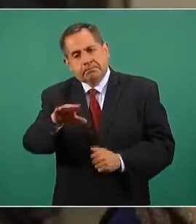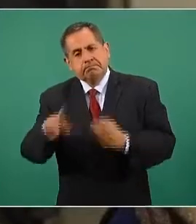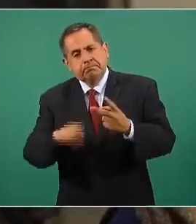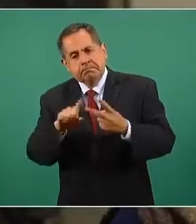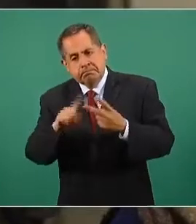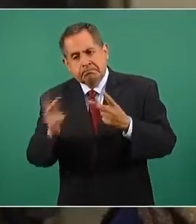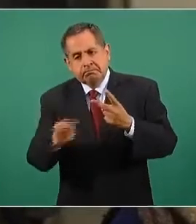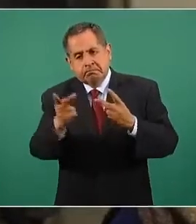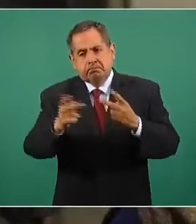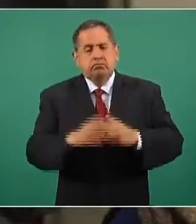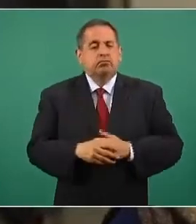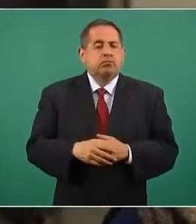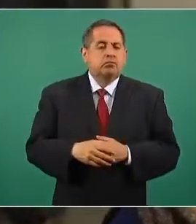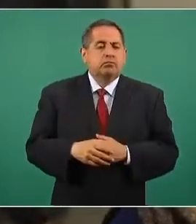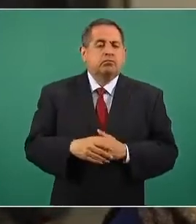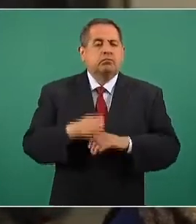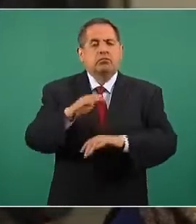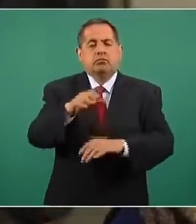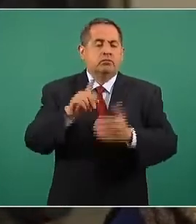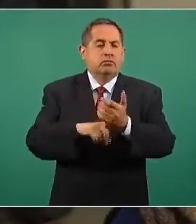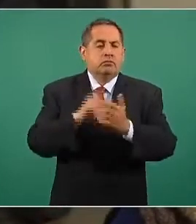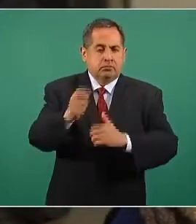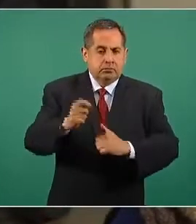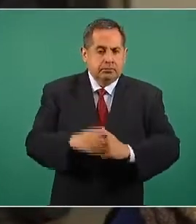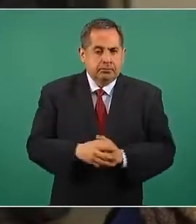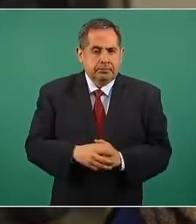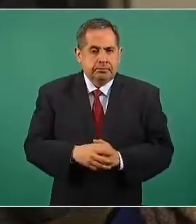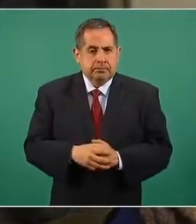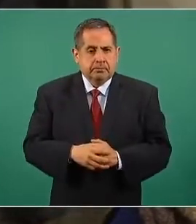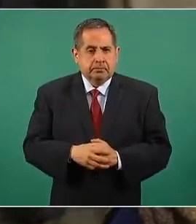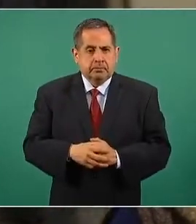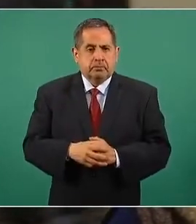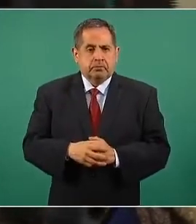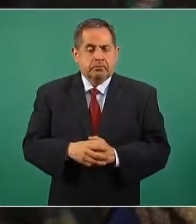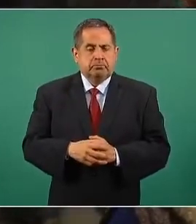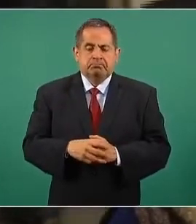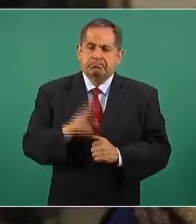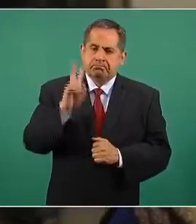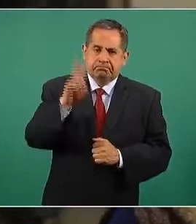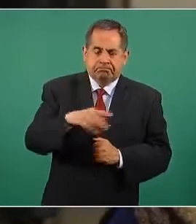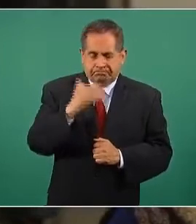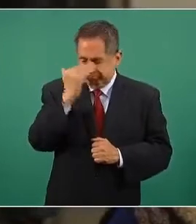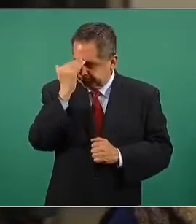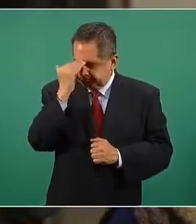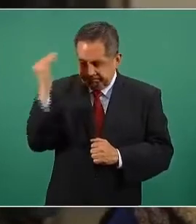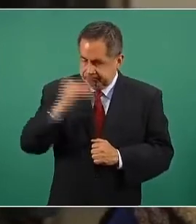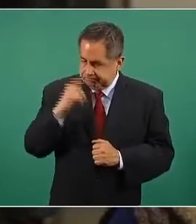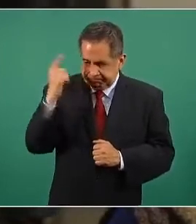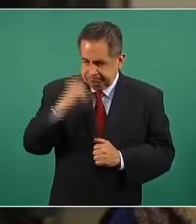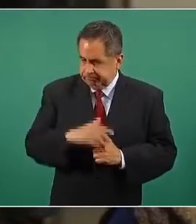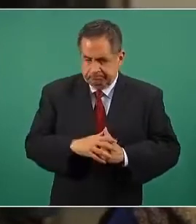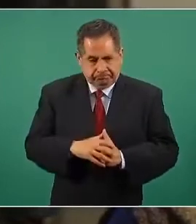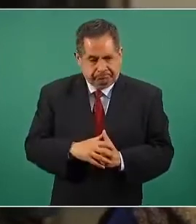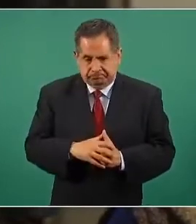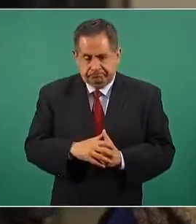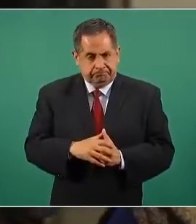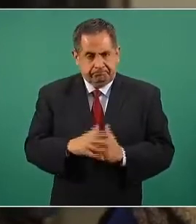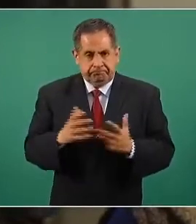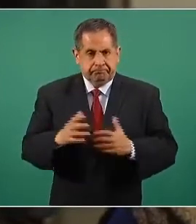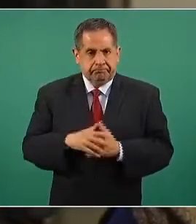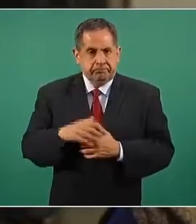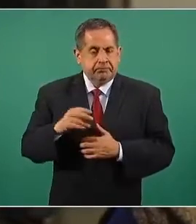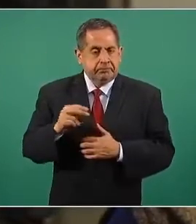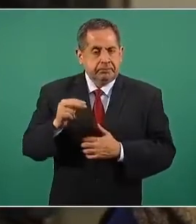En la situación que tiene que ver con el terrible asunto que ocurrió en el